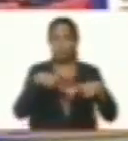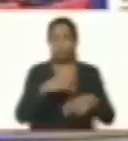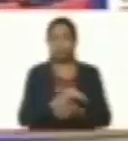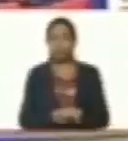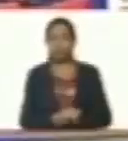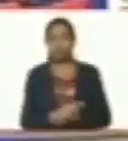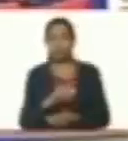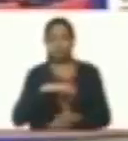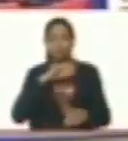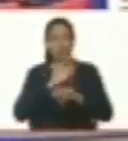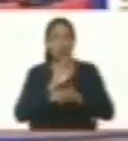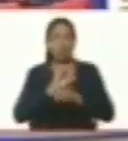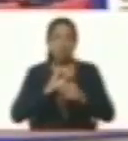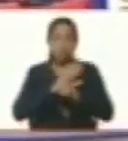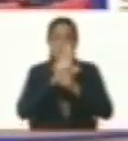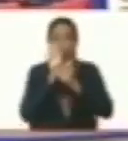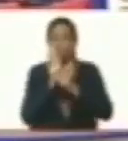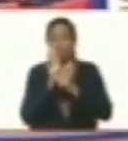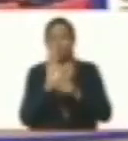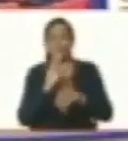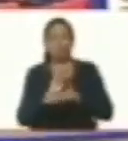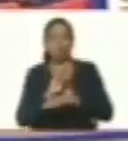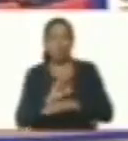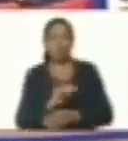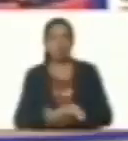y nos cuidamos del coronavirus